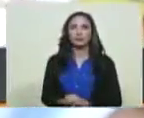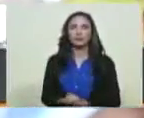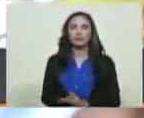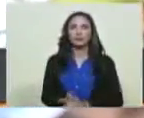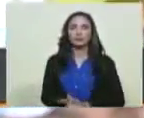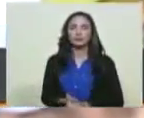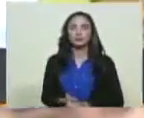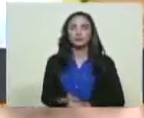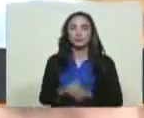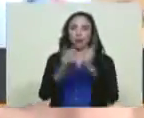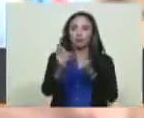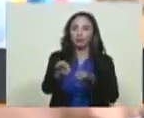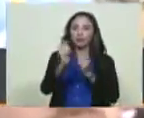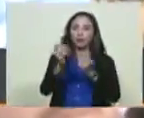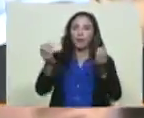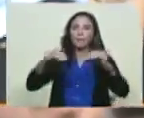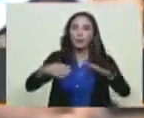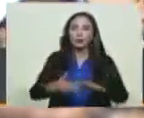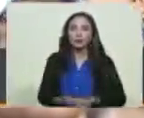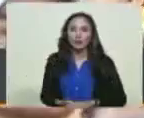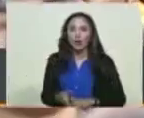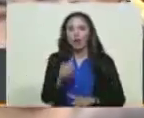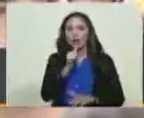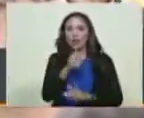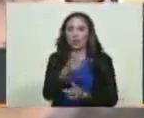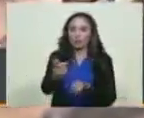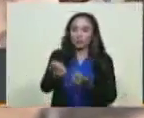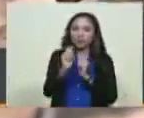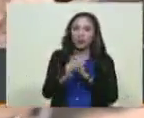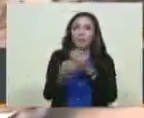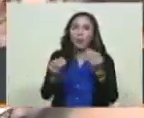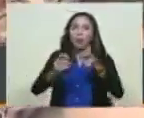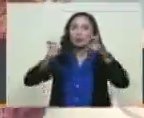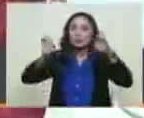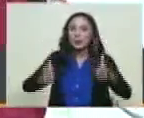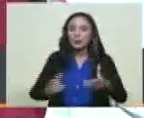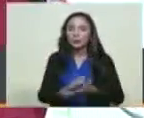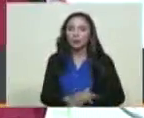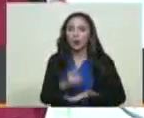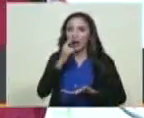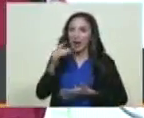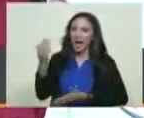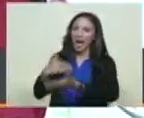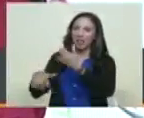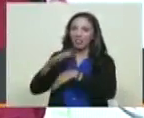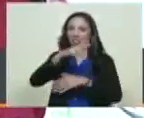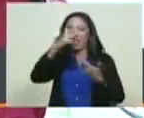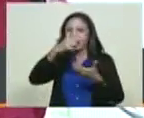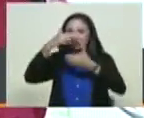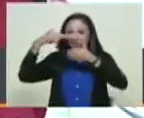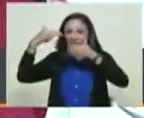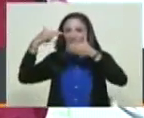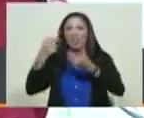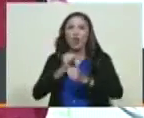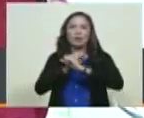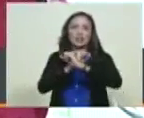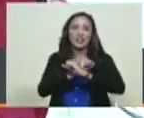cantaron a los restos de la vieja mafia sindical